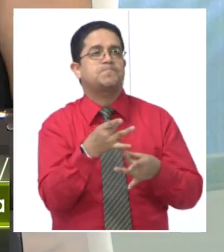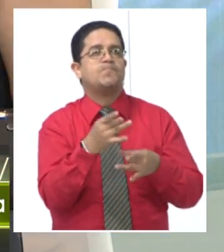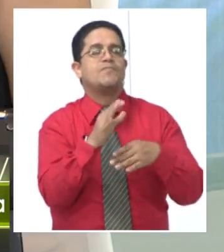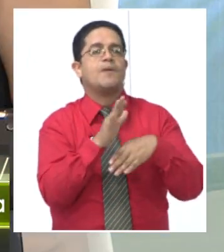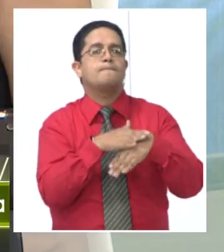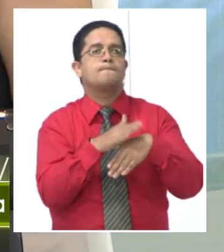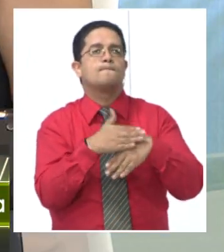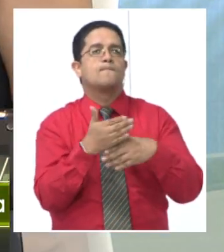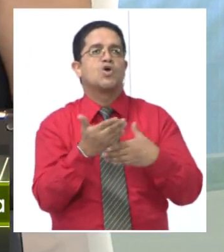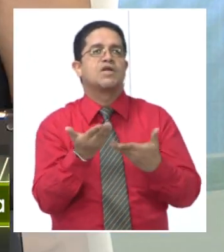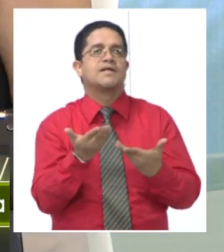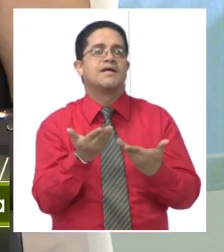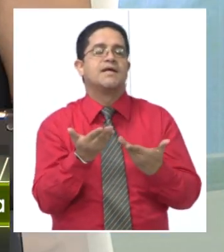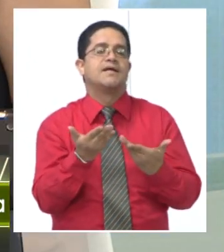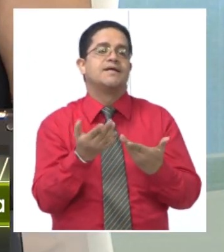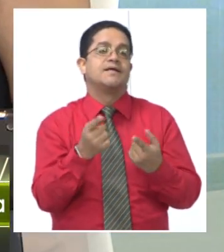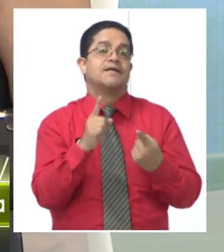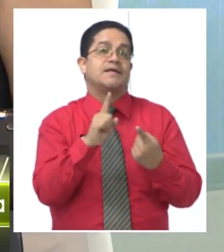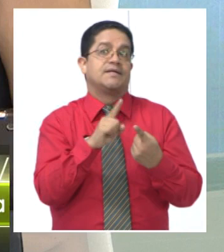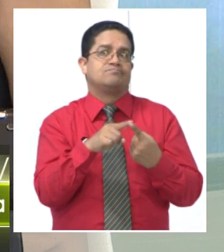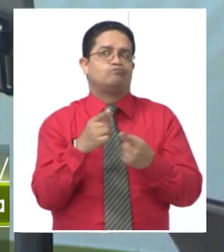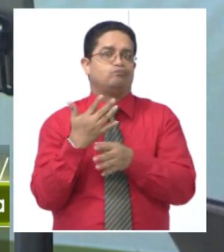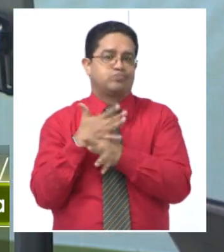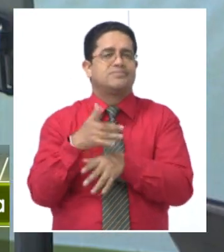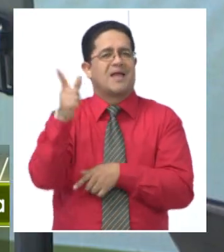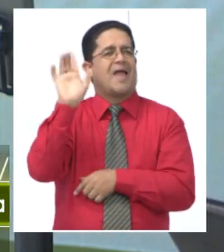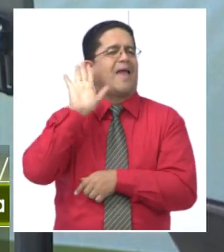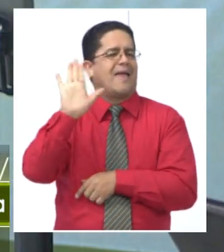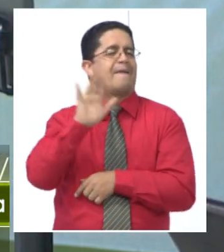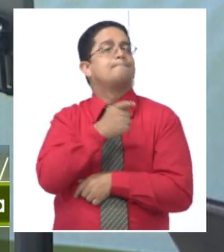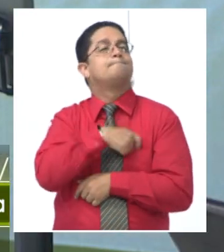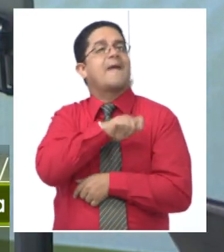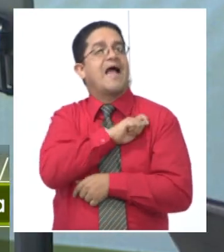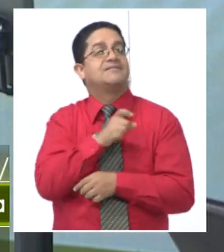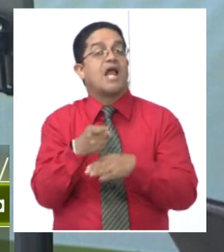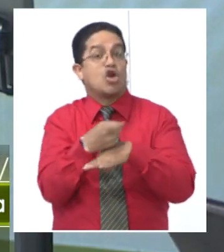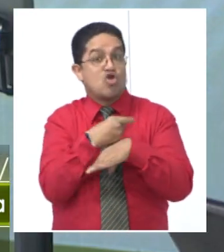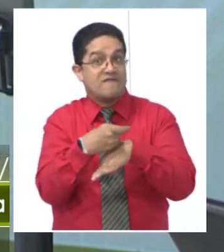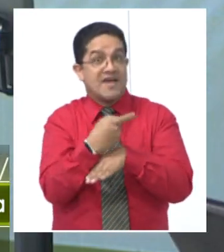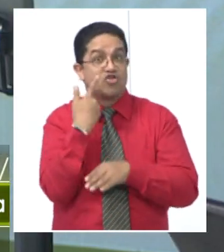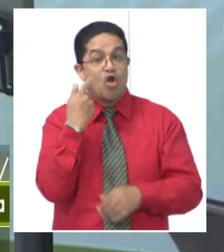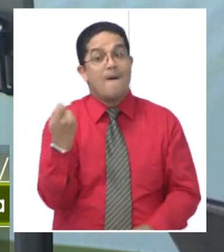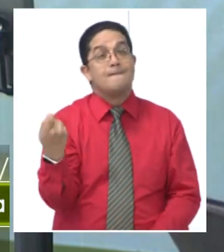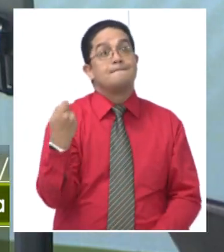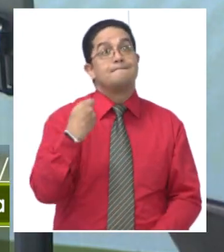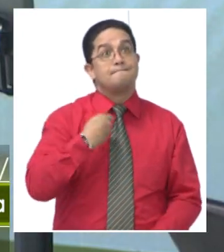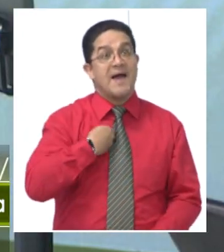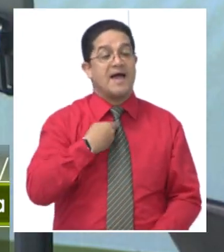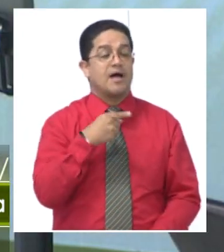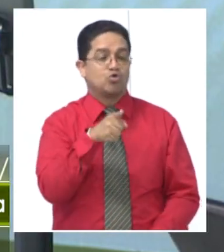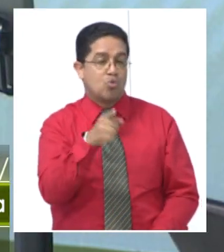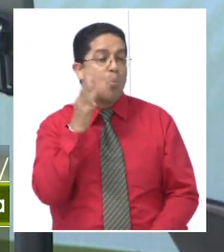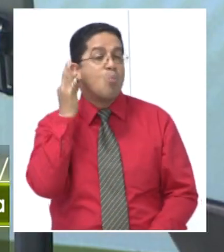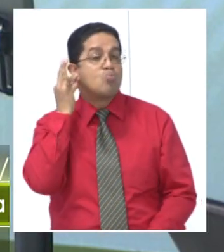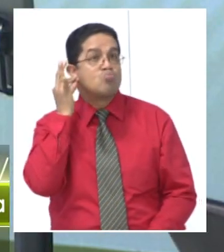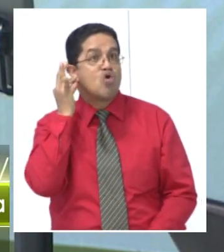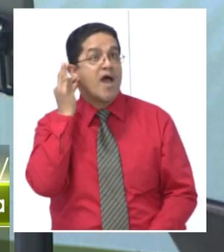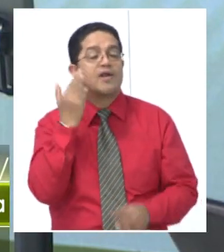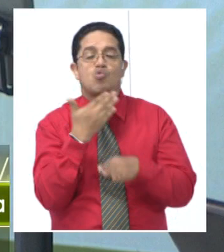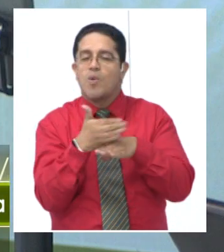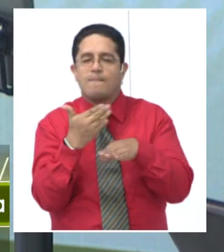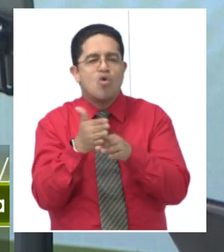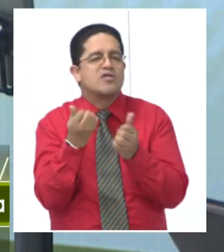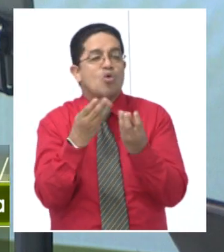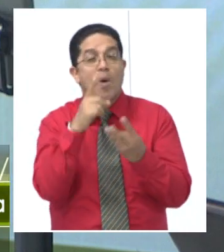activo sexualmente. 1 y 2 en España, el gobierno te paga la vacunación si tú eres una mujer, sin importar la edad, con